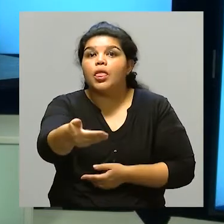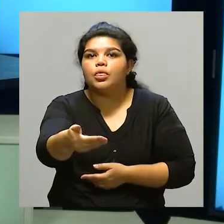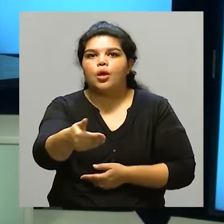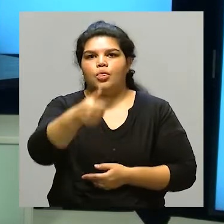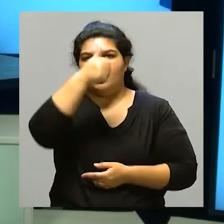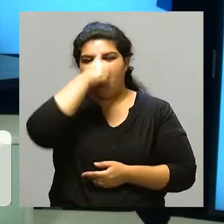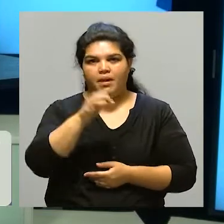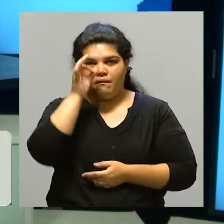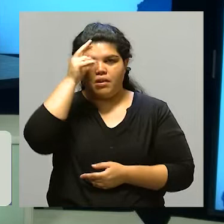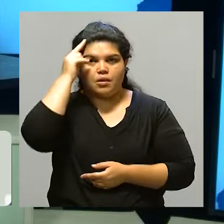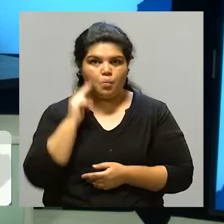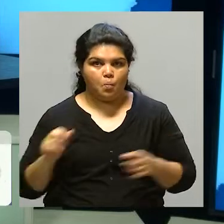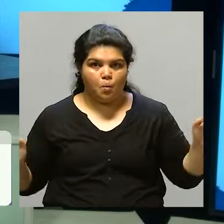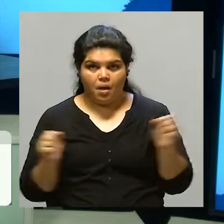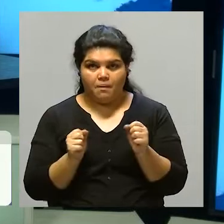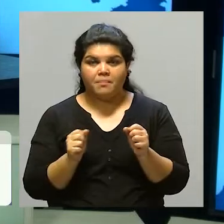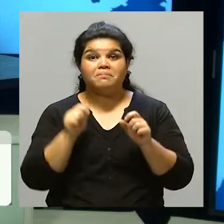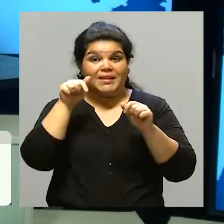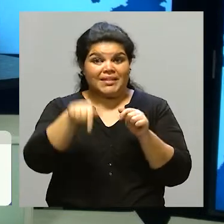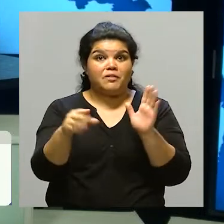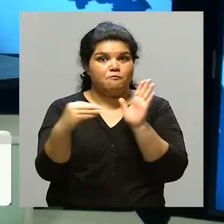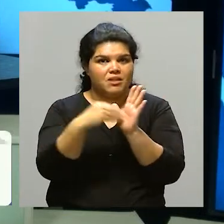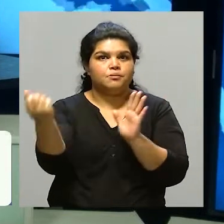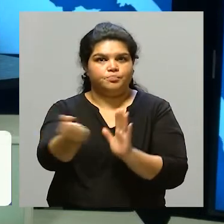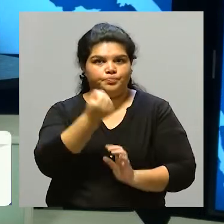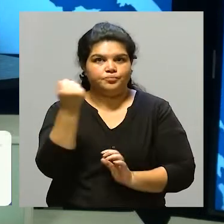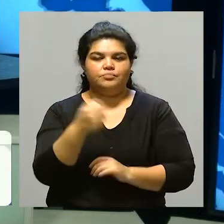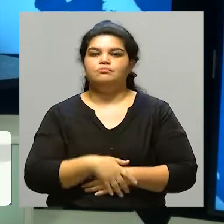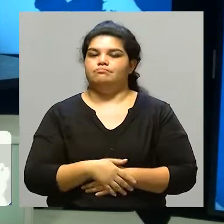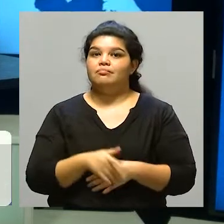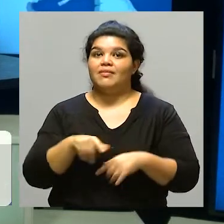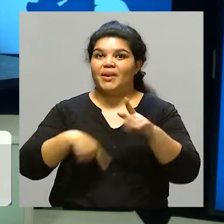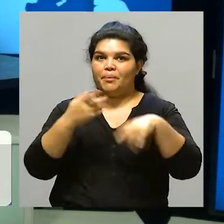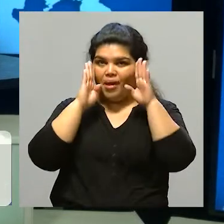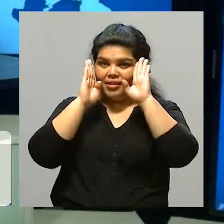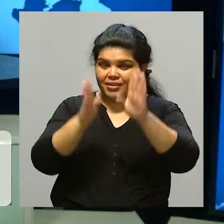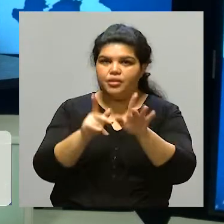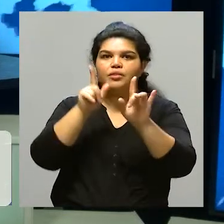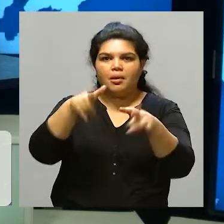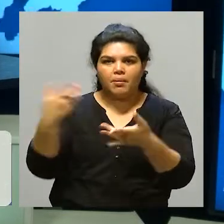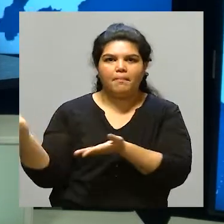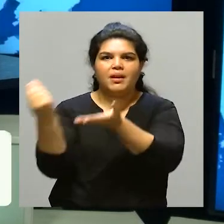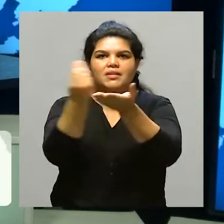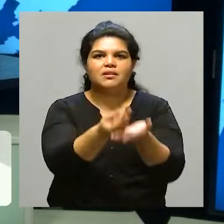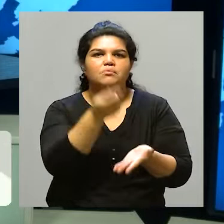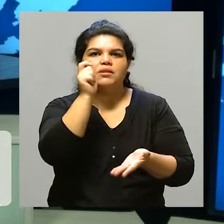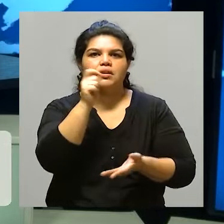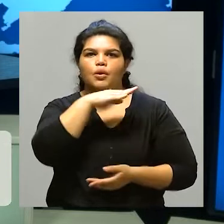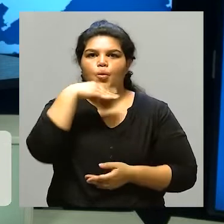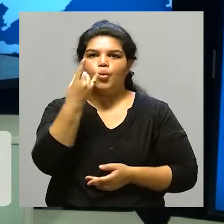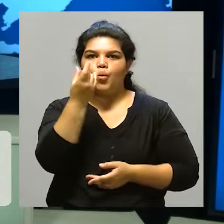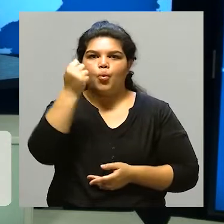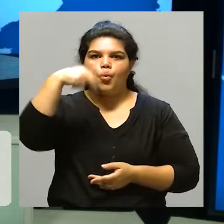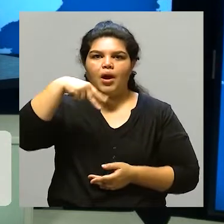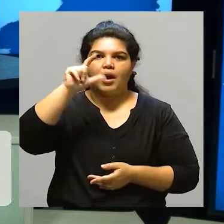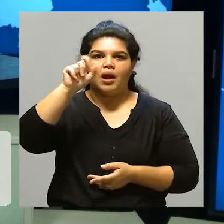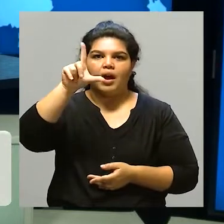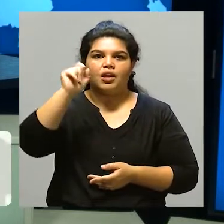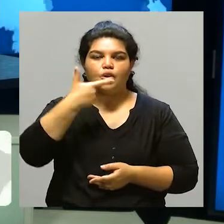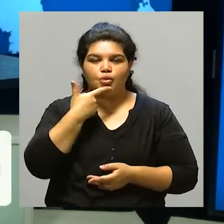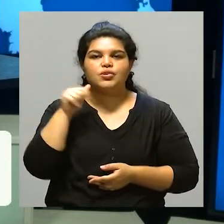atentos, por supuesto, a lo que va a estar sucediendo ahí en Colombia y vamos a presentar, porque vamos a analizar a este tema con Juan Carlos Arenas, que es